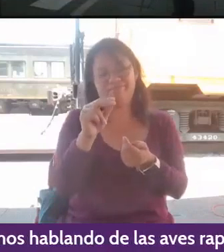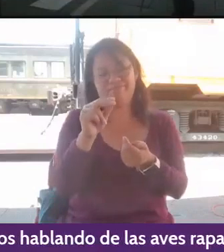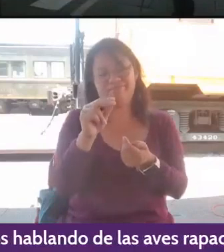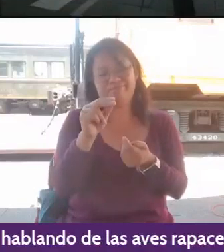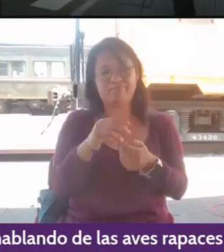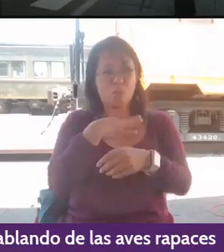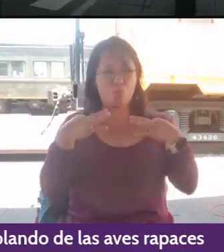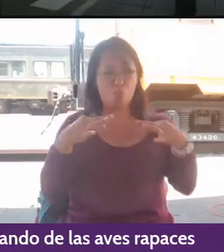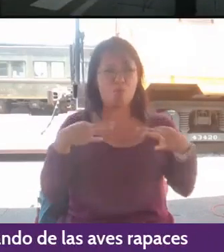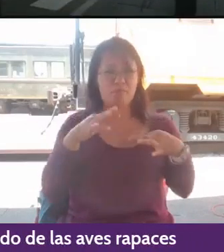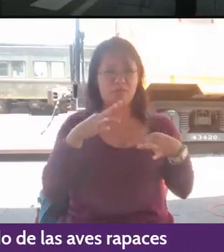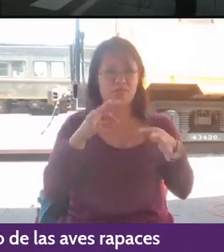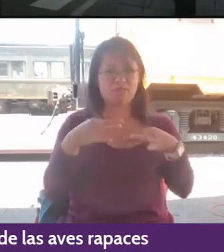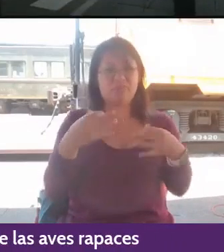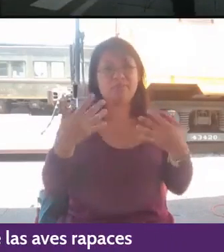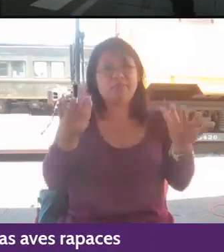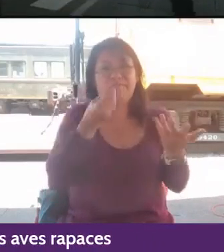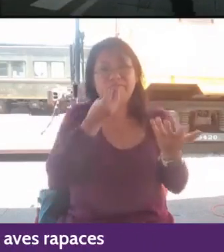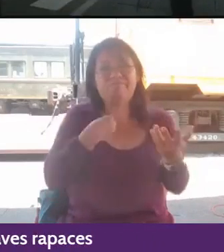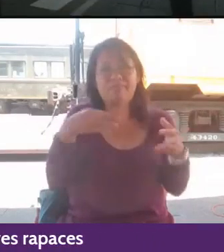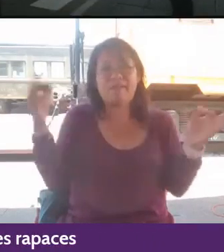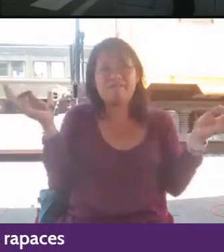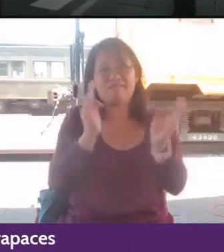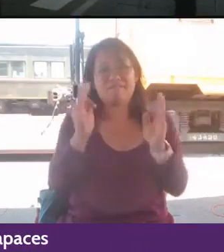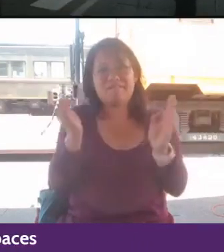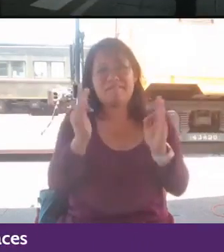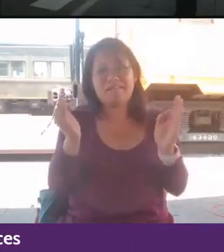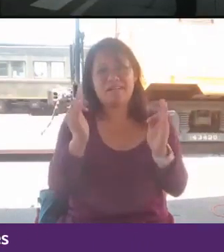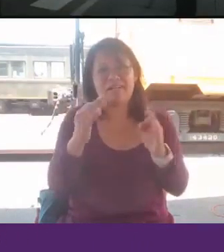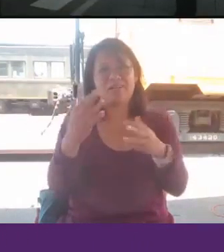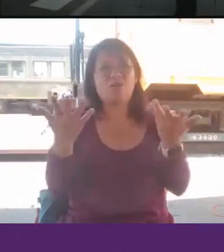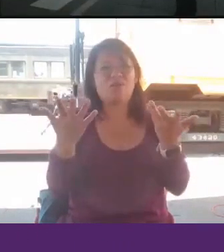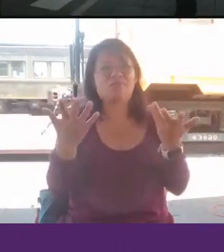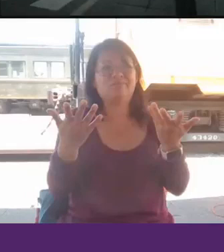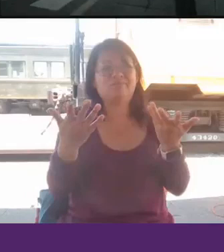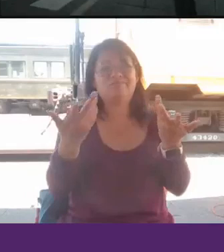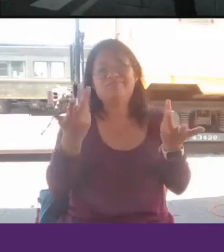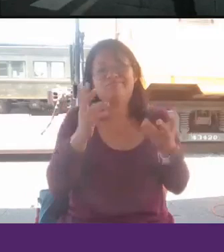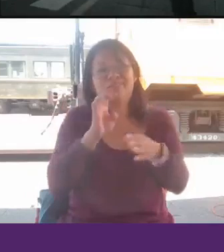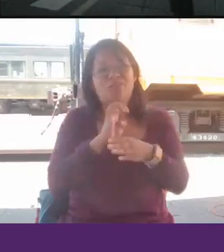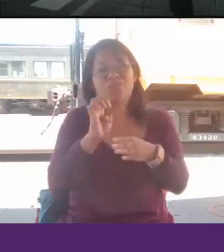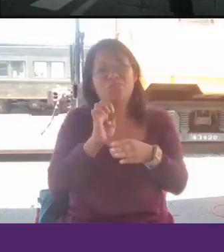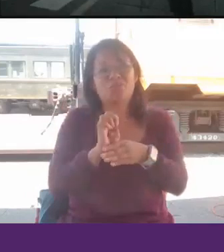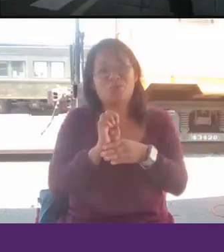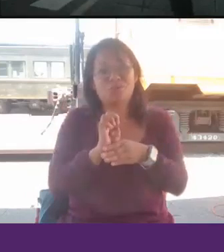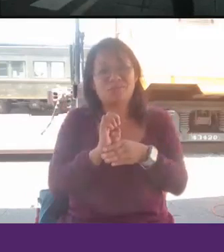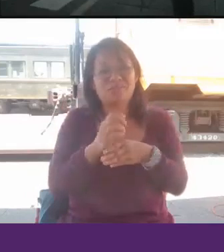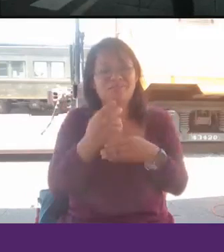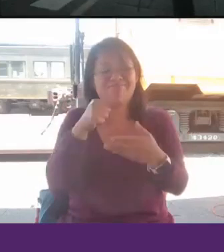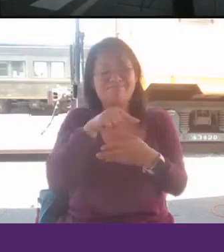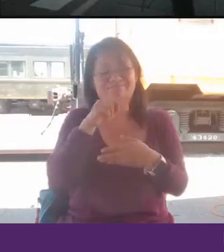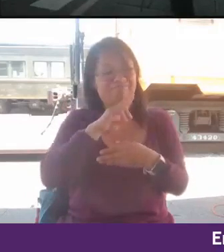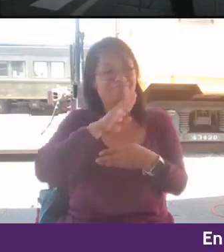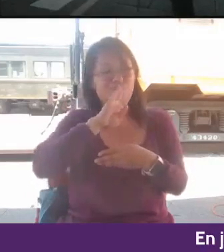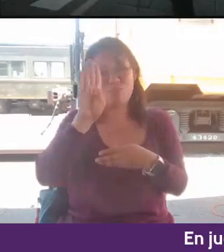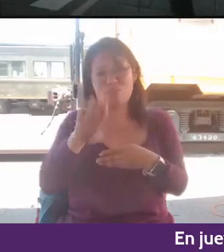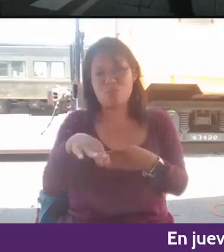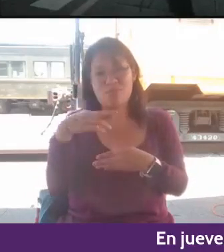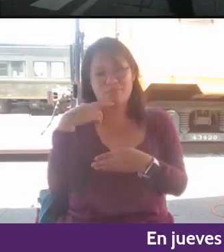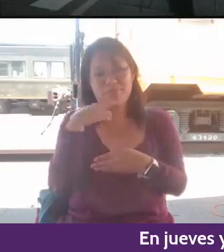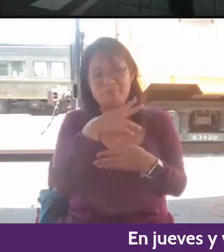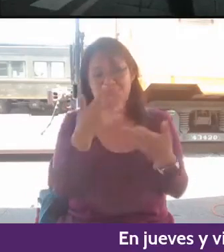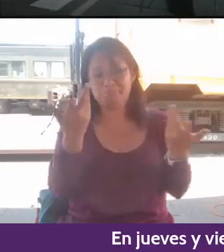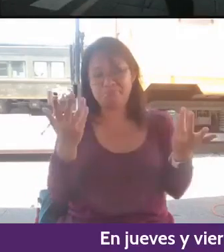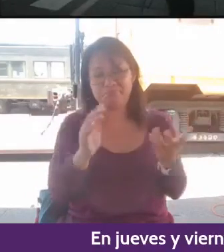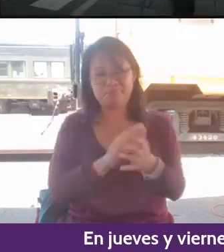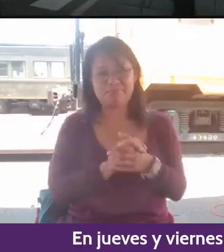las plumas, pues le va a dar frío, no va a volar, va a estar expuesta a depredadores, entonces no va a salir renovada, va a salir muerta, ¿no? Entonces no funciona así,